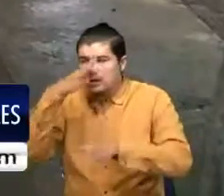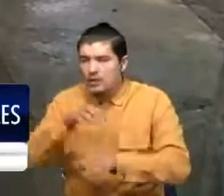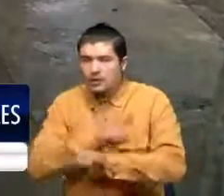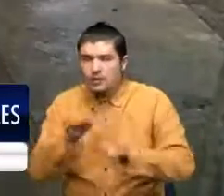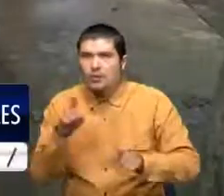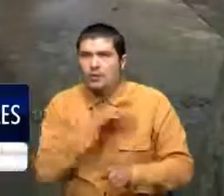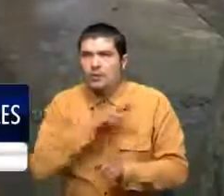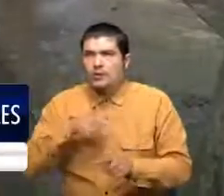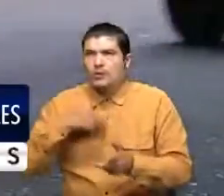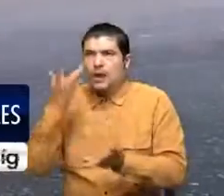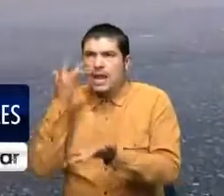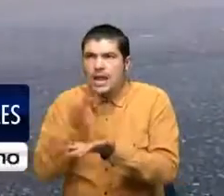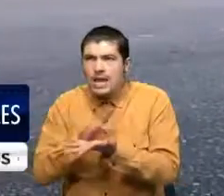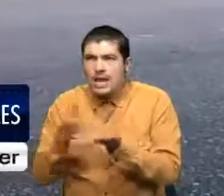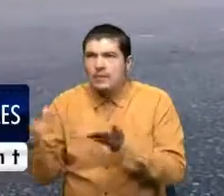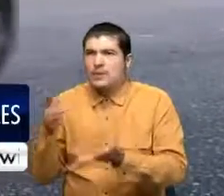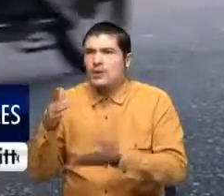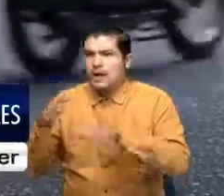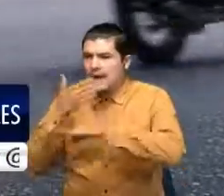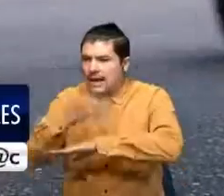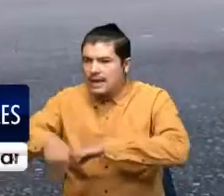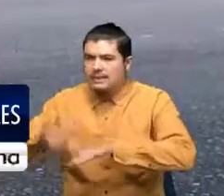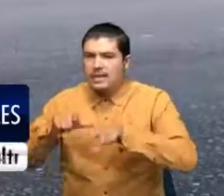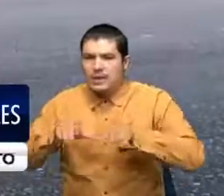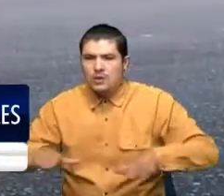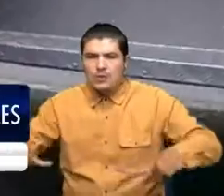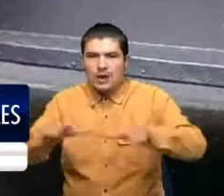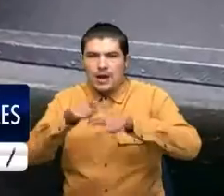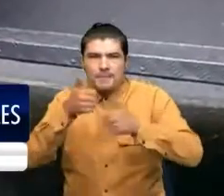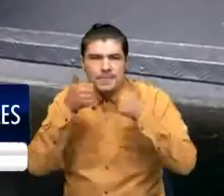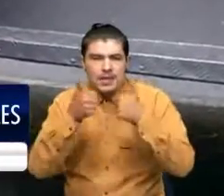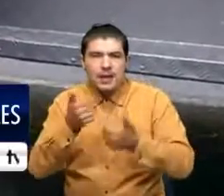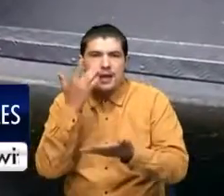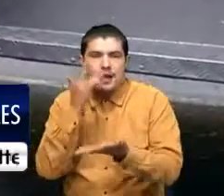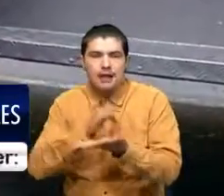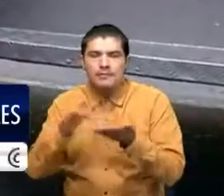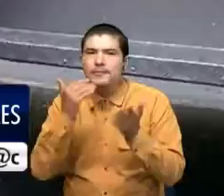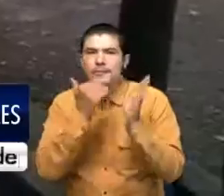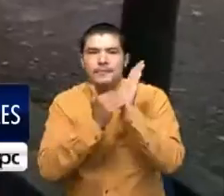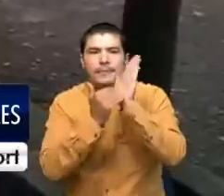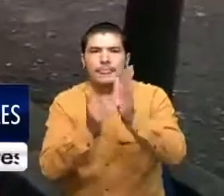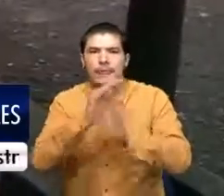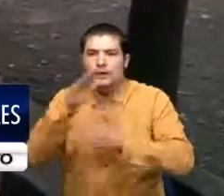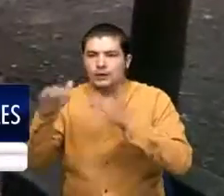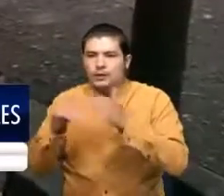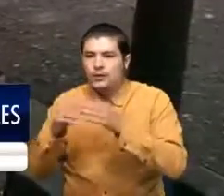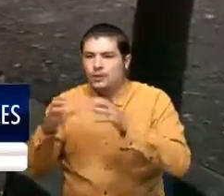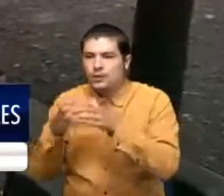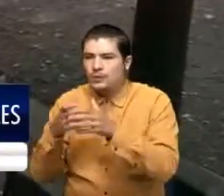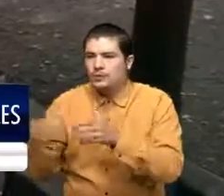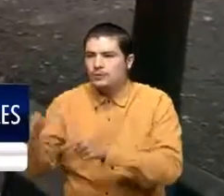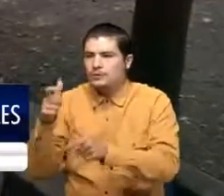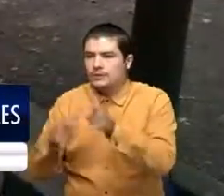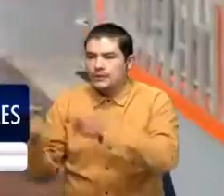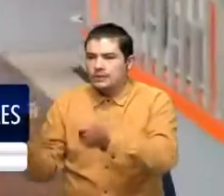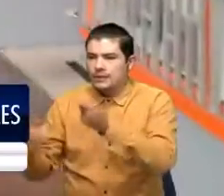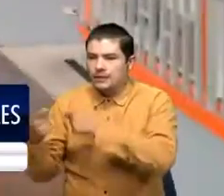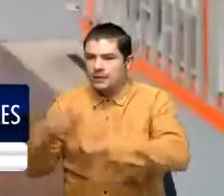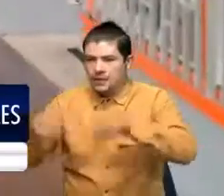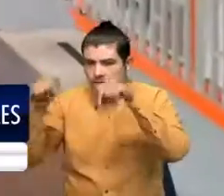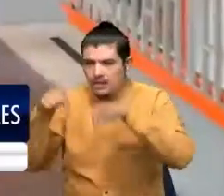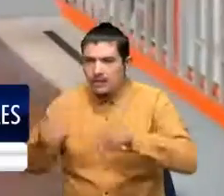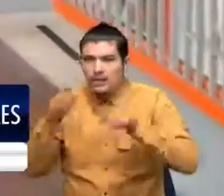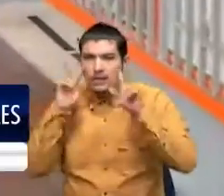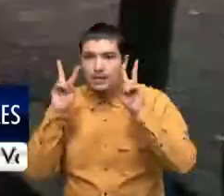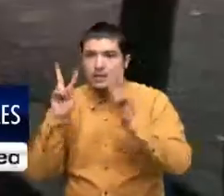estamos recogiendo las basuras estamos manteniendo los puestos de trabajo bien limpios y es un ejemplo para todo el resto de vendedores que nos están viendo por este medio